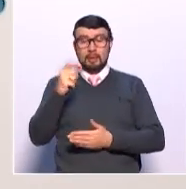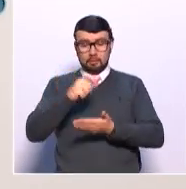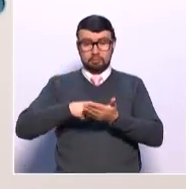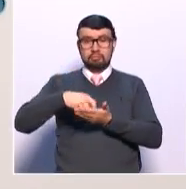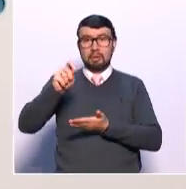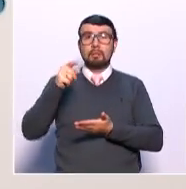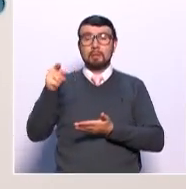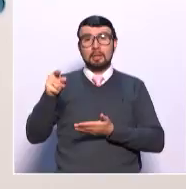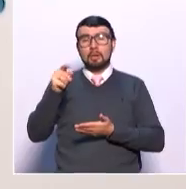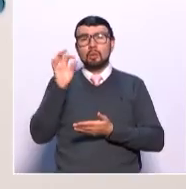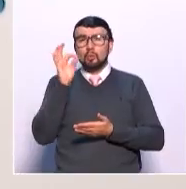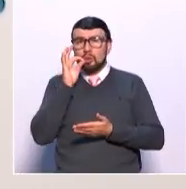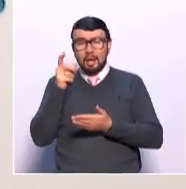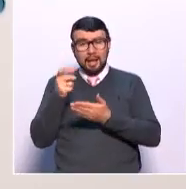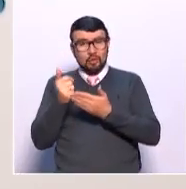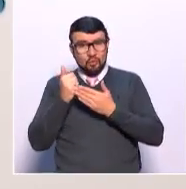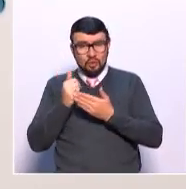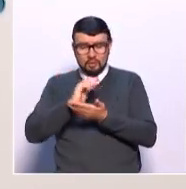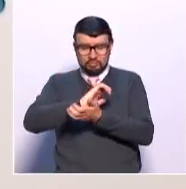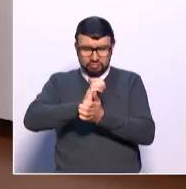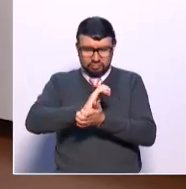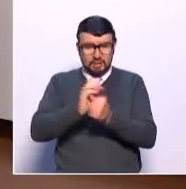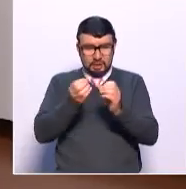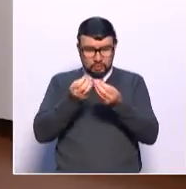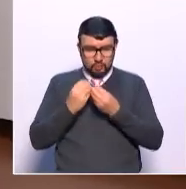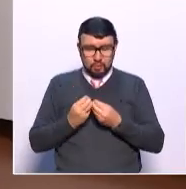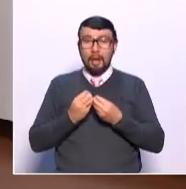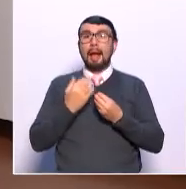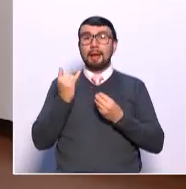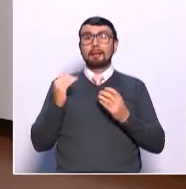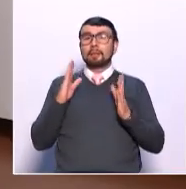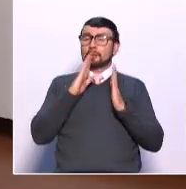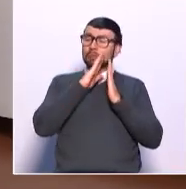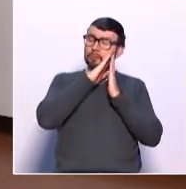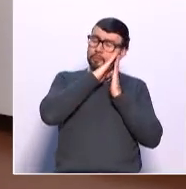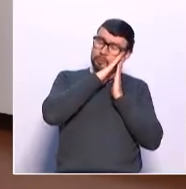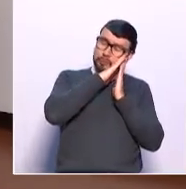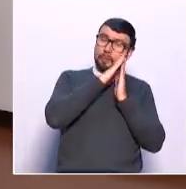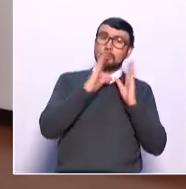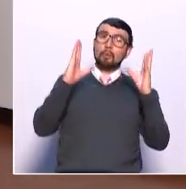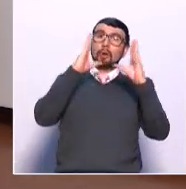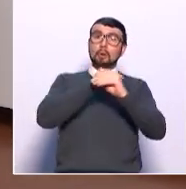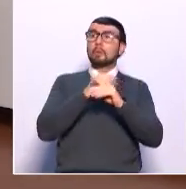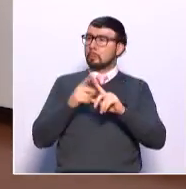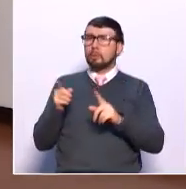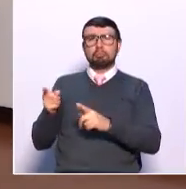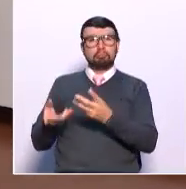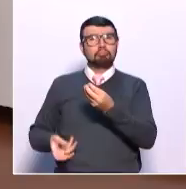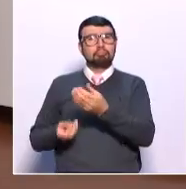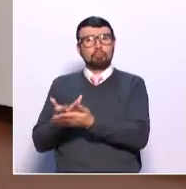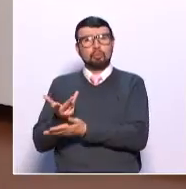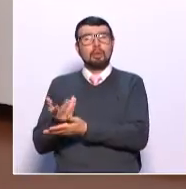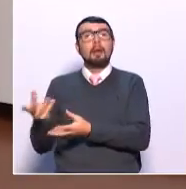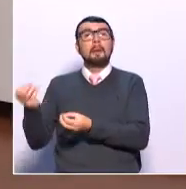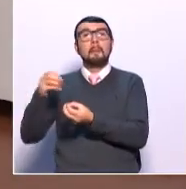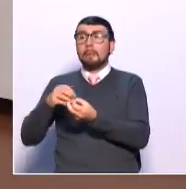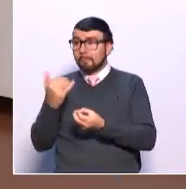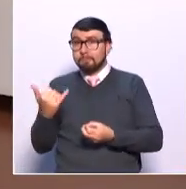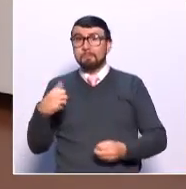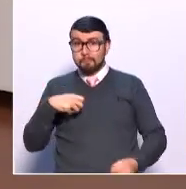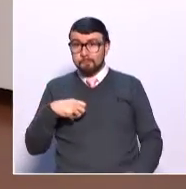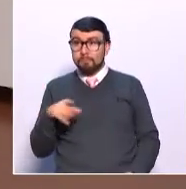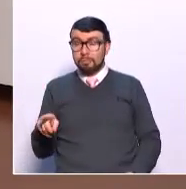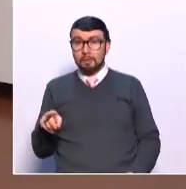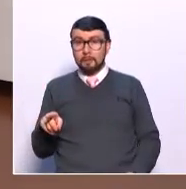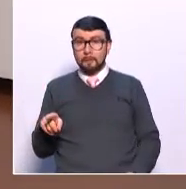que ayudan al sueño para consumir también en la noche pero tienen esa otra opción que yo les mencionaba ahora de ese